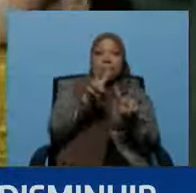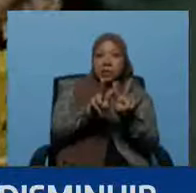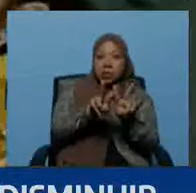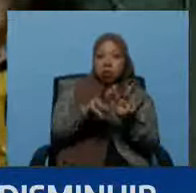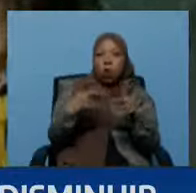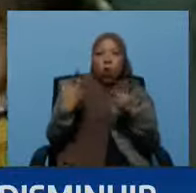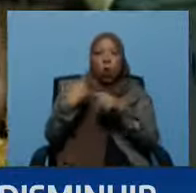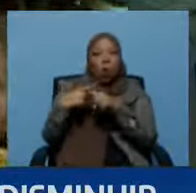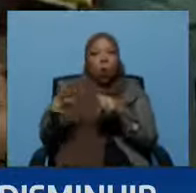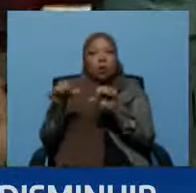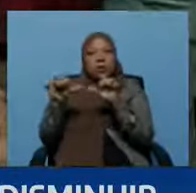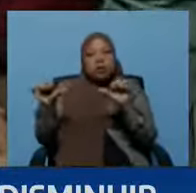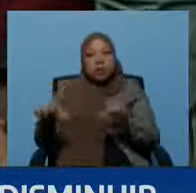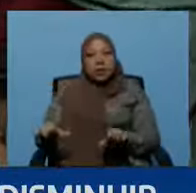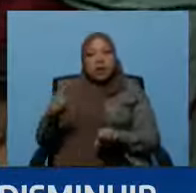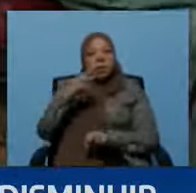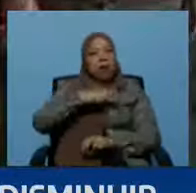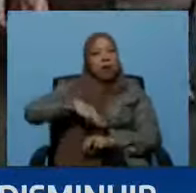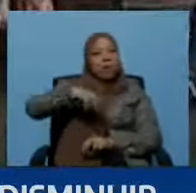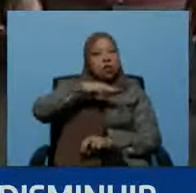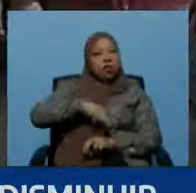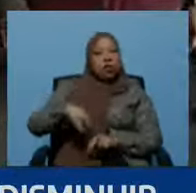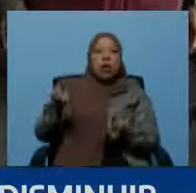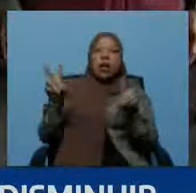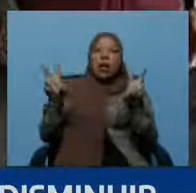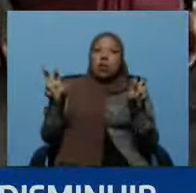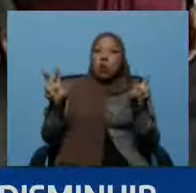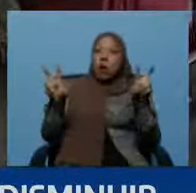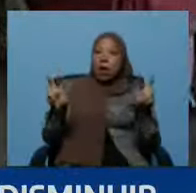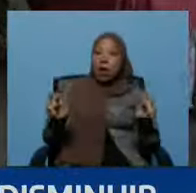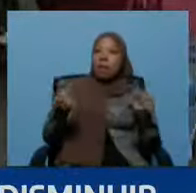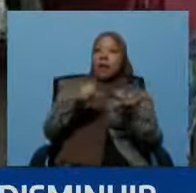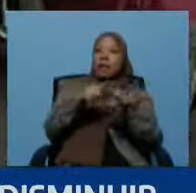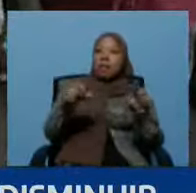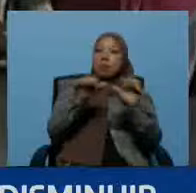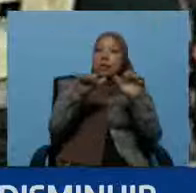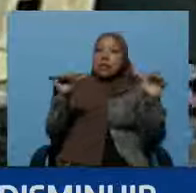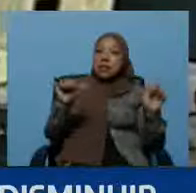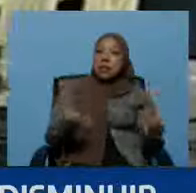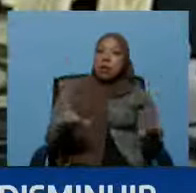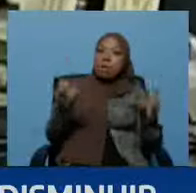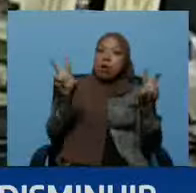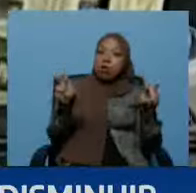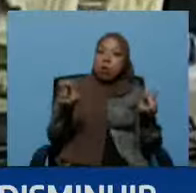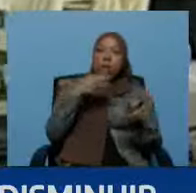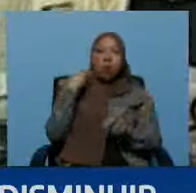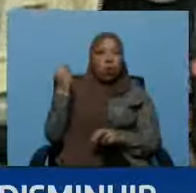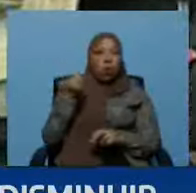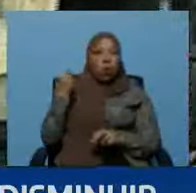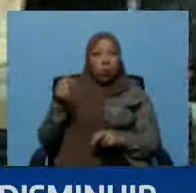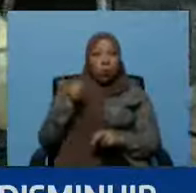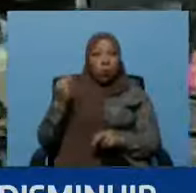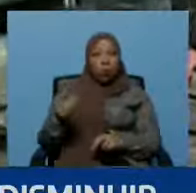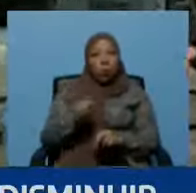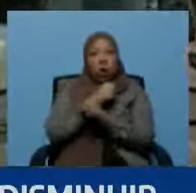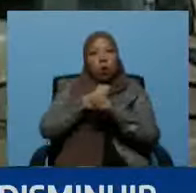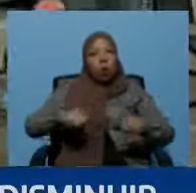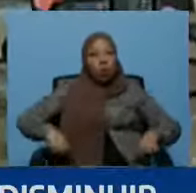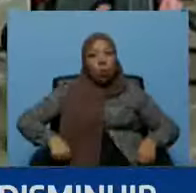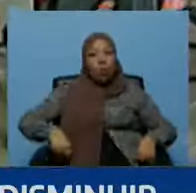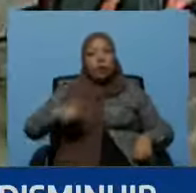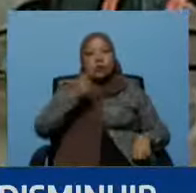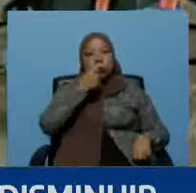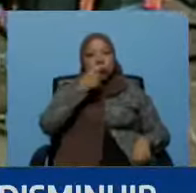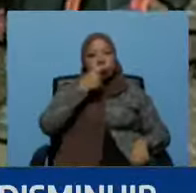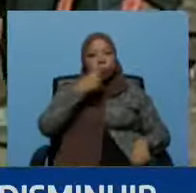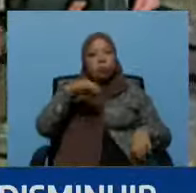mi comandante, a las misiones de nueva generación. Tiene usted, mi comandante en jefe, una Guardia del Pueblo de nueva generación,